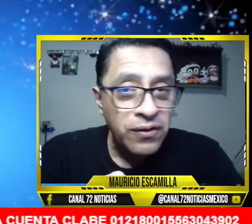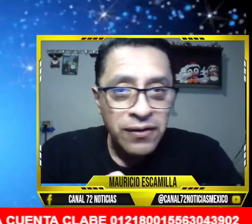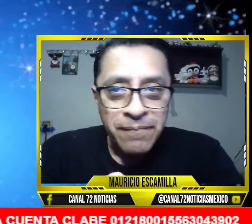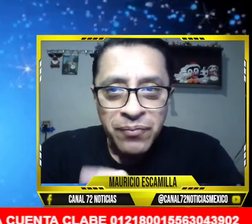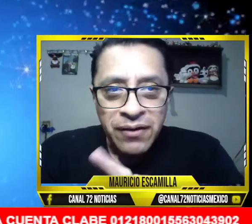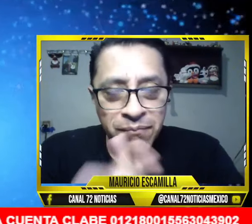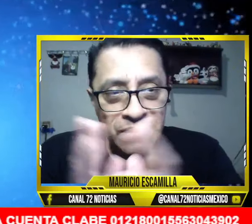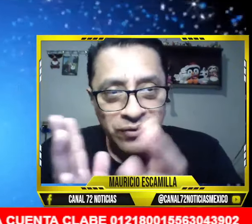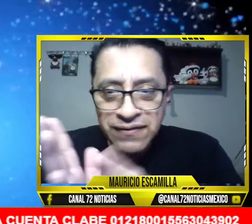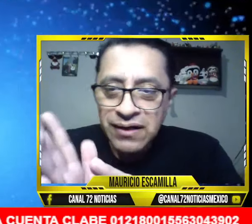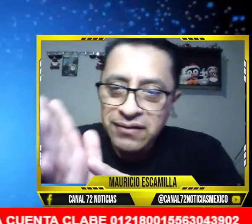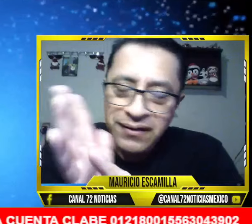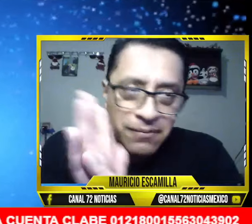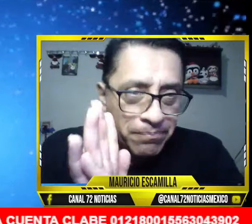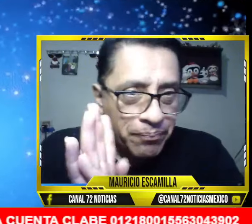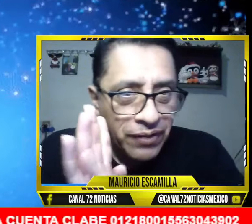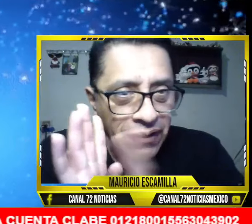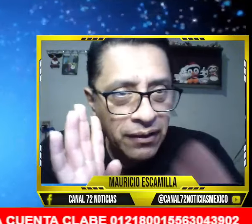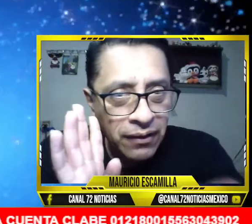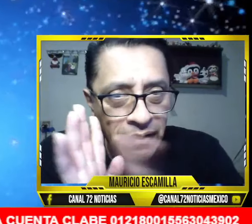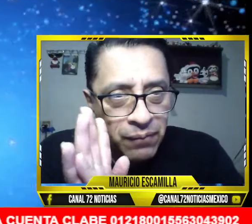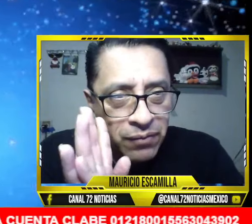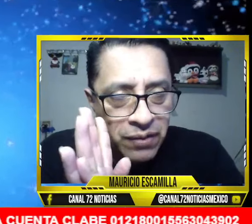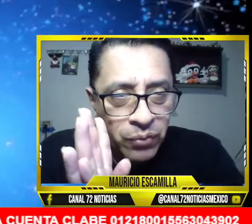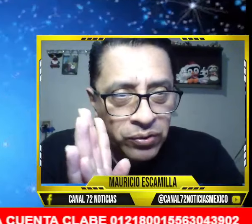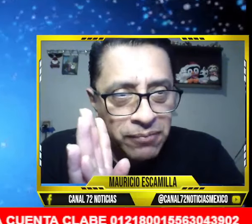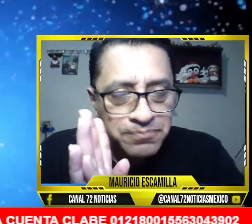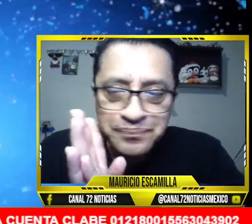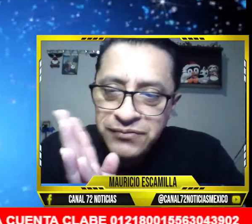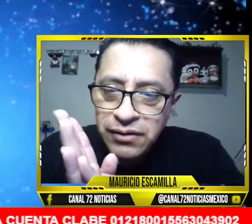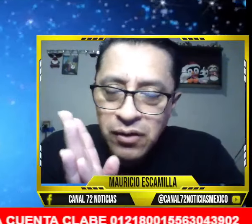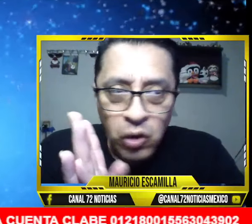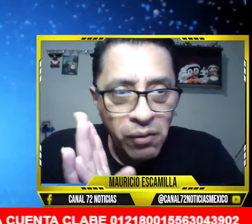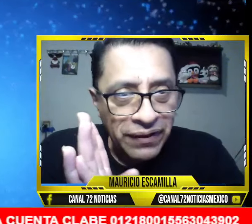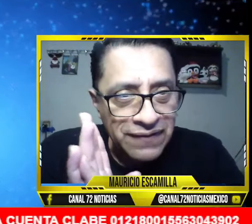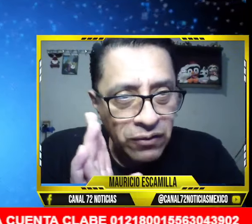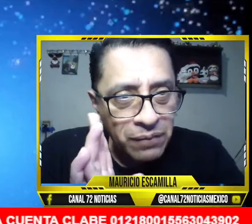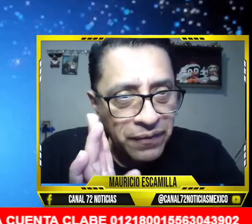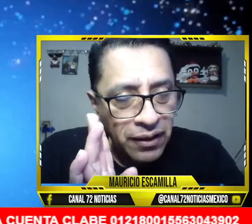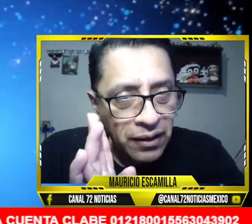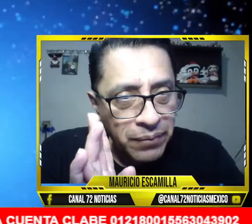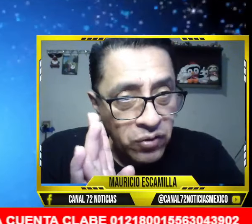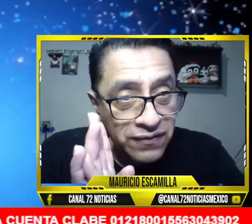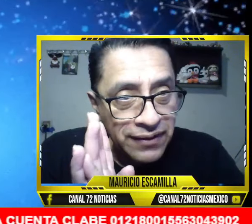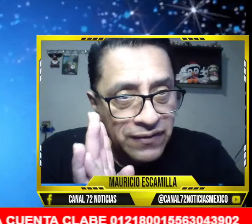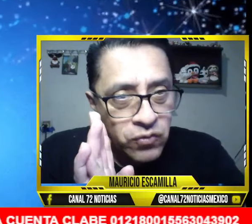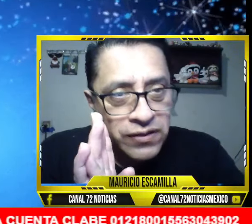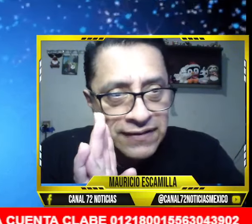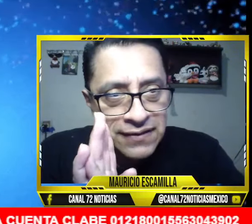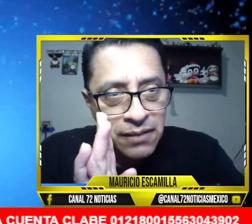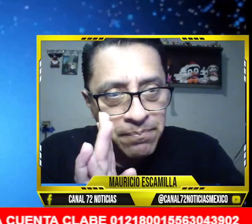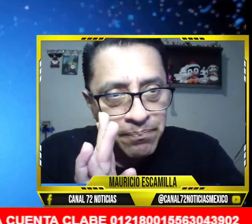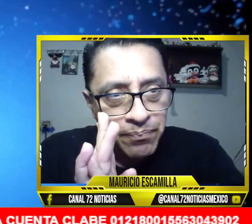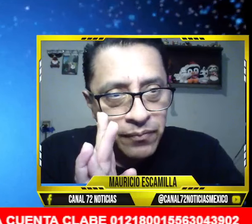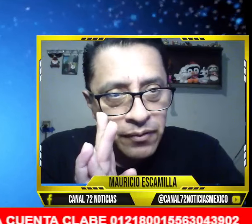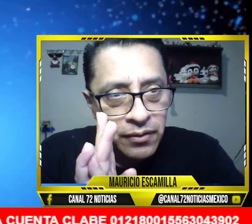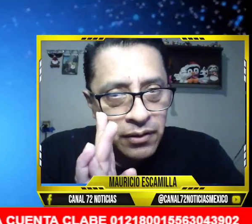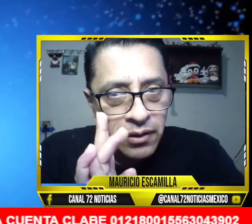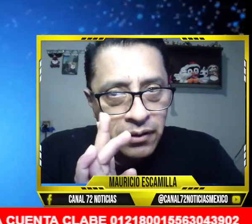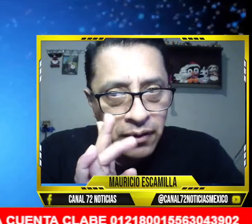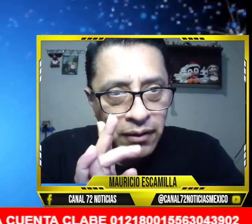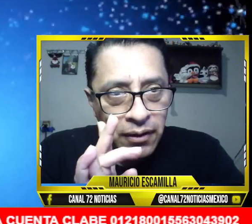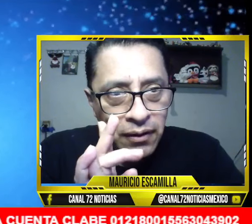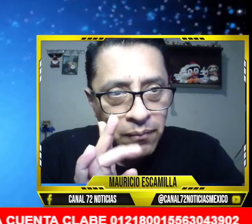todo mire usted ya le traje en el primer reporte como amenazaron al periodista Jesús García